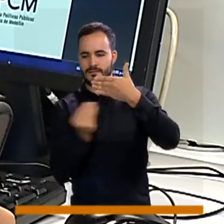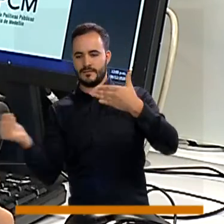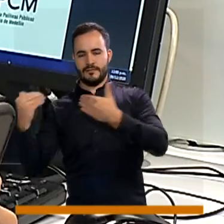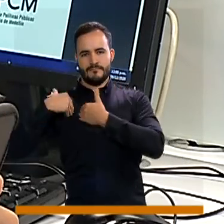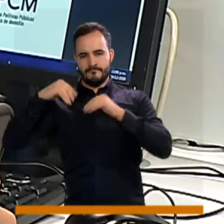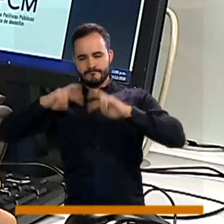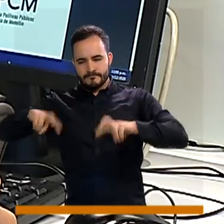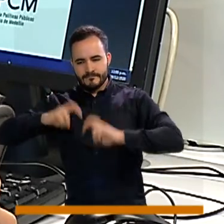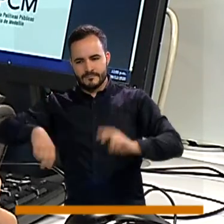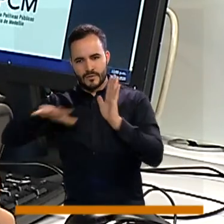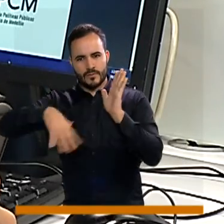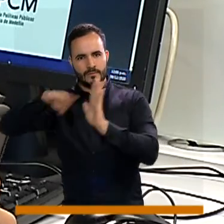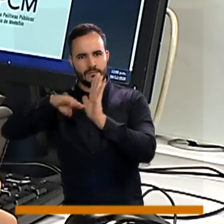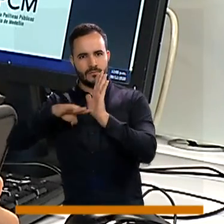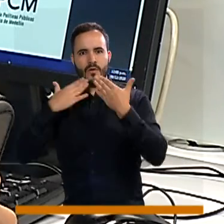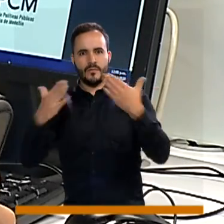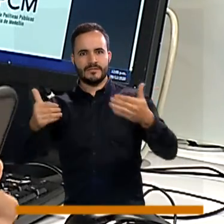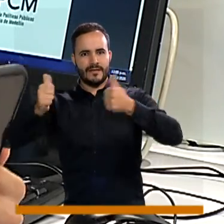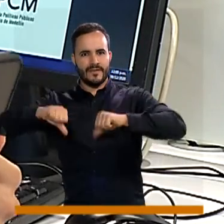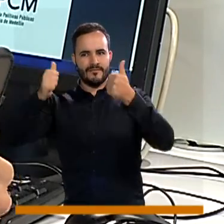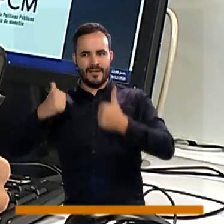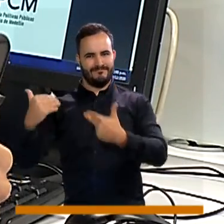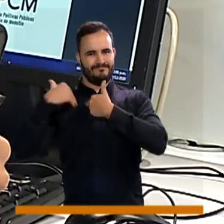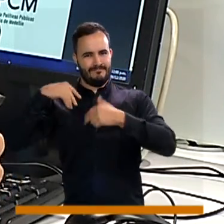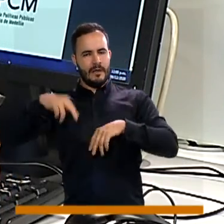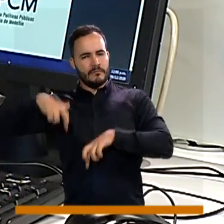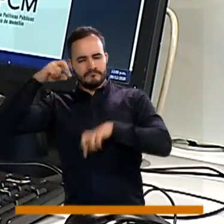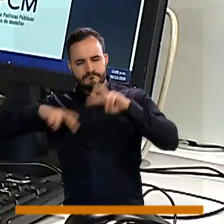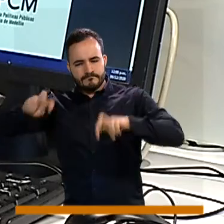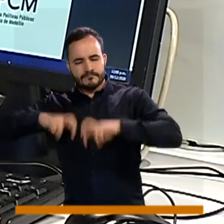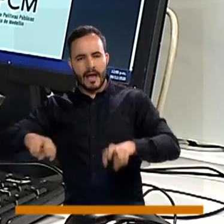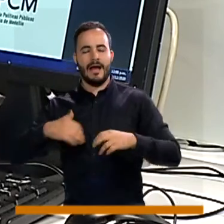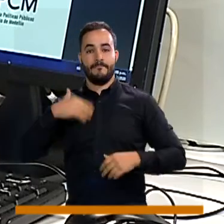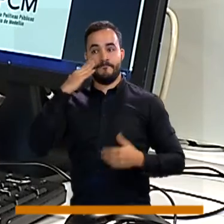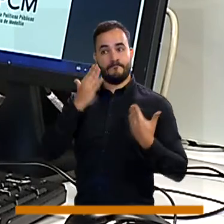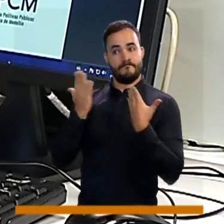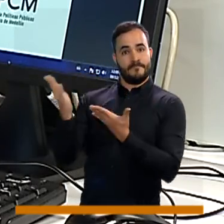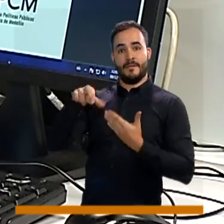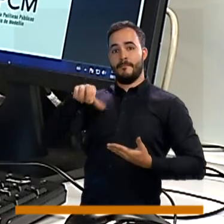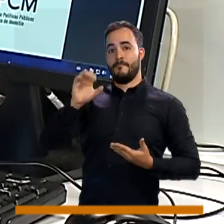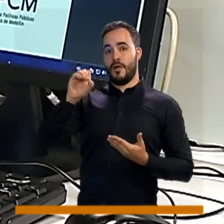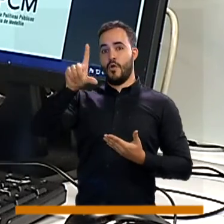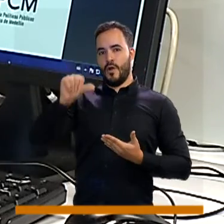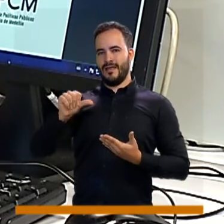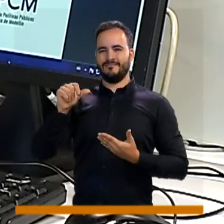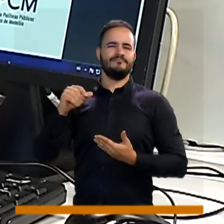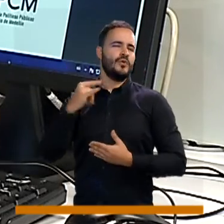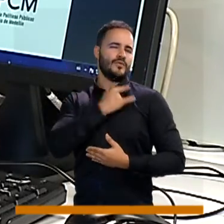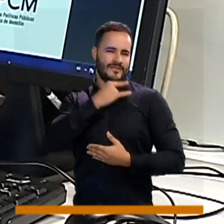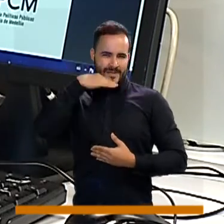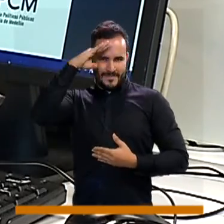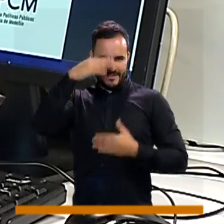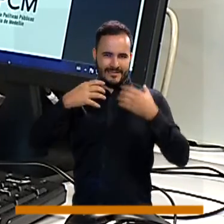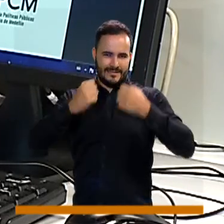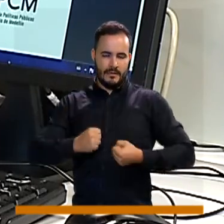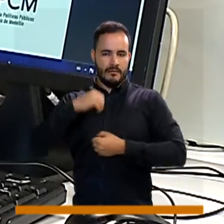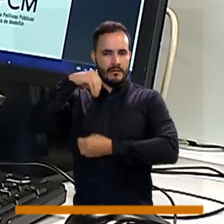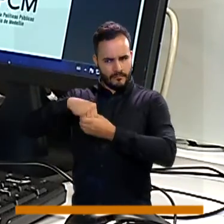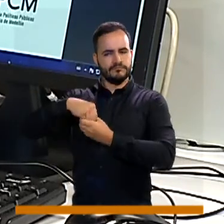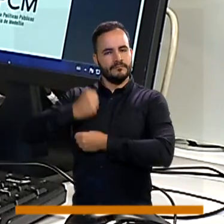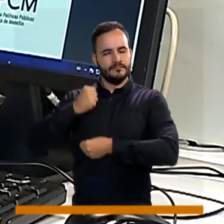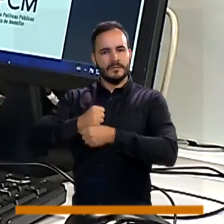Políticas Públicas del Consejo de Medellín. Paola Cataño, de la Universidad de Medellín, ¿cuál es el alcance de este